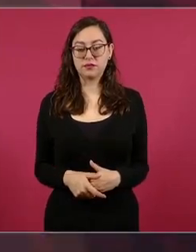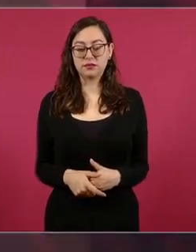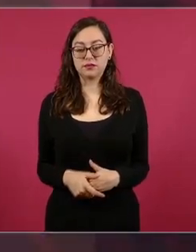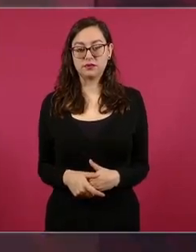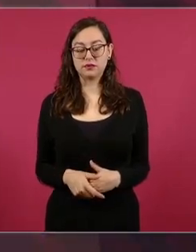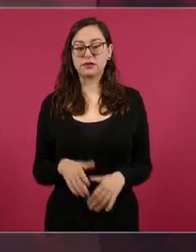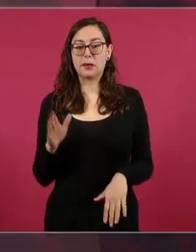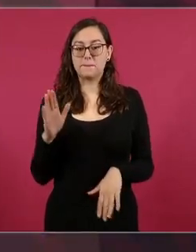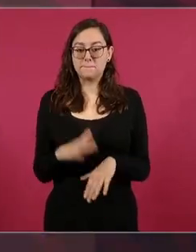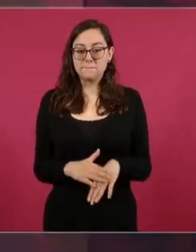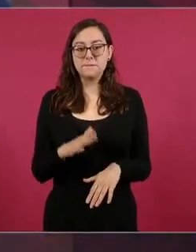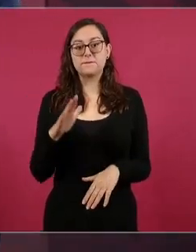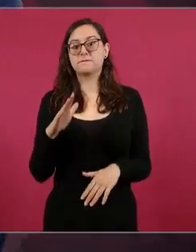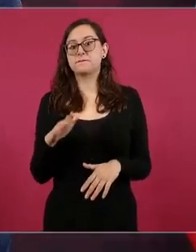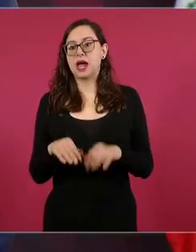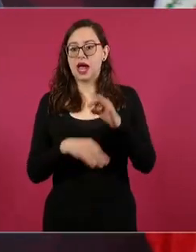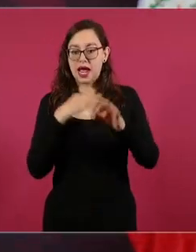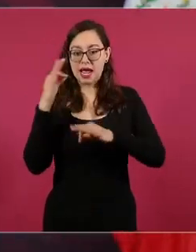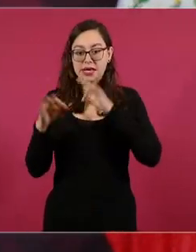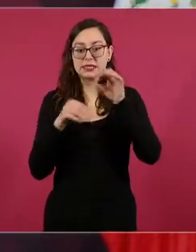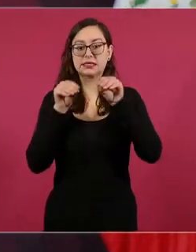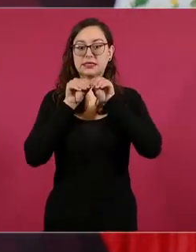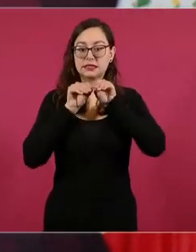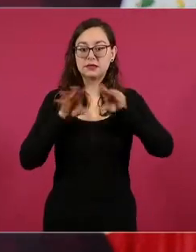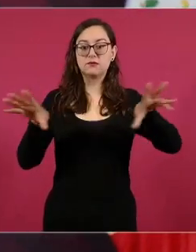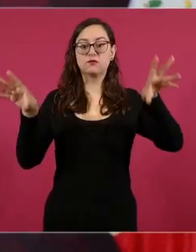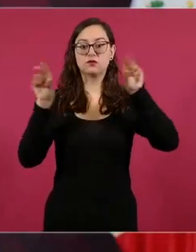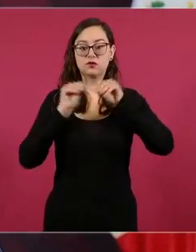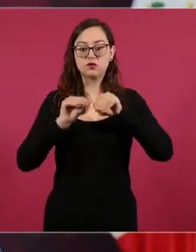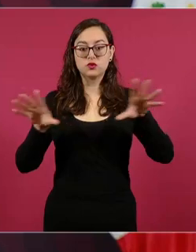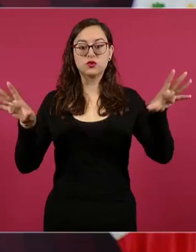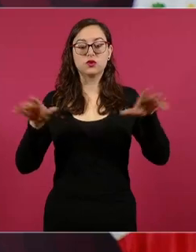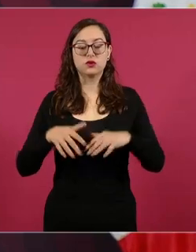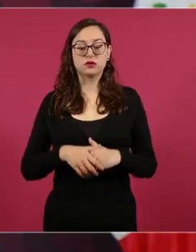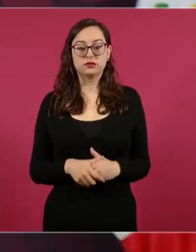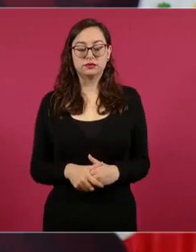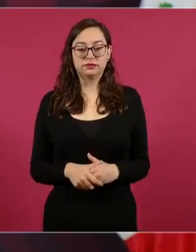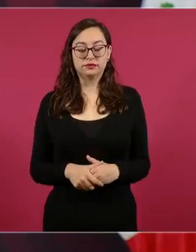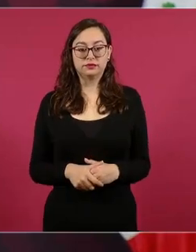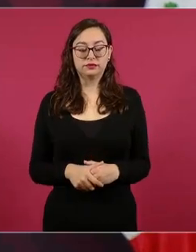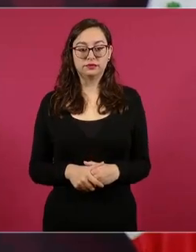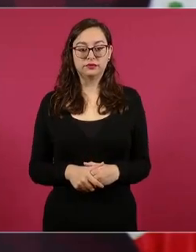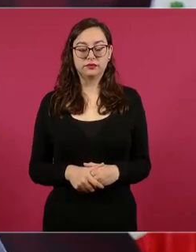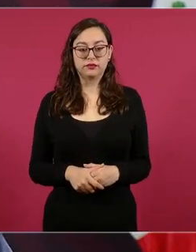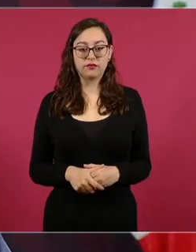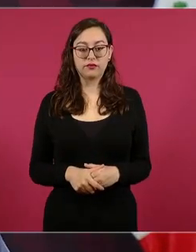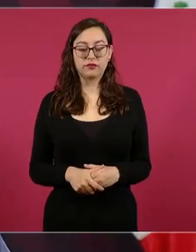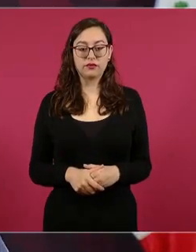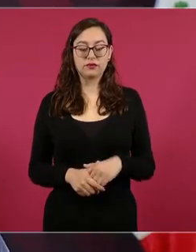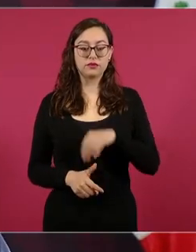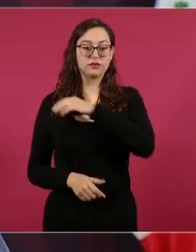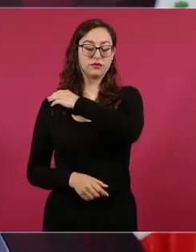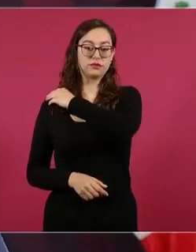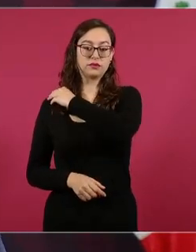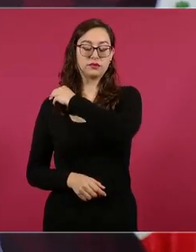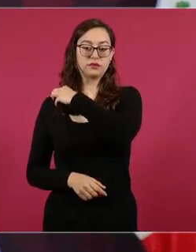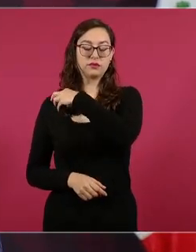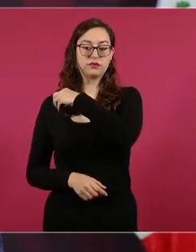abriendo espacios. Ayer se enojaron unos periodistas de